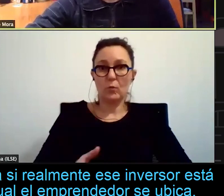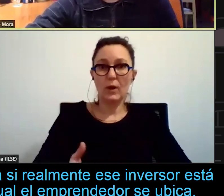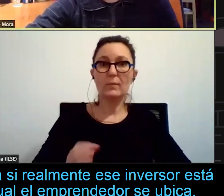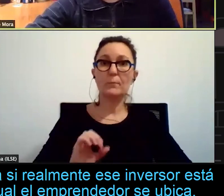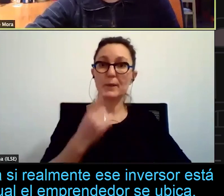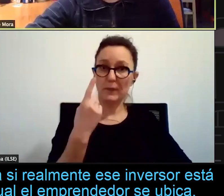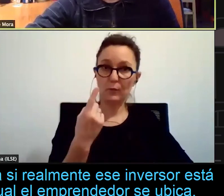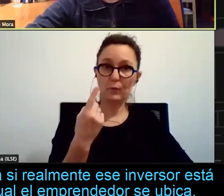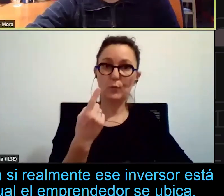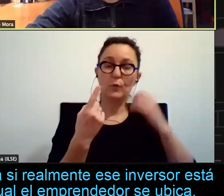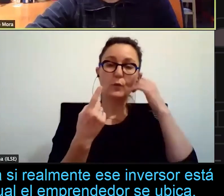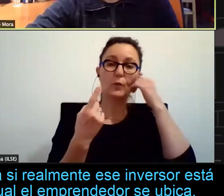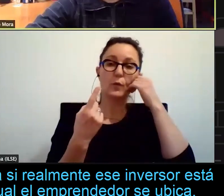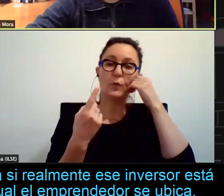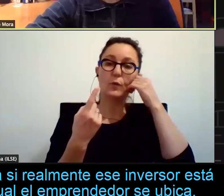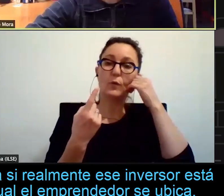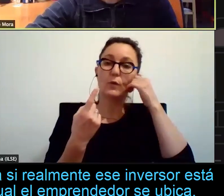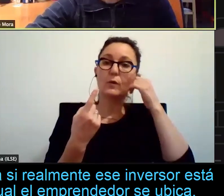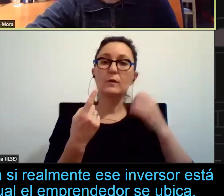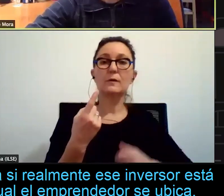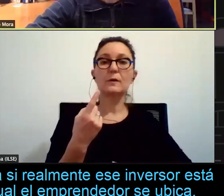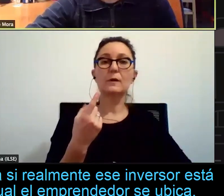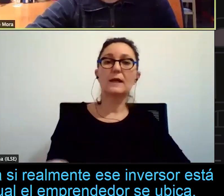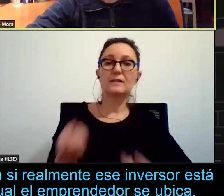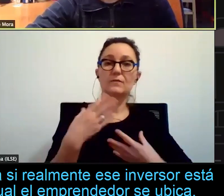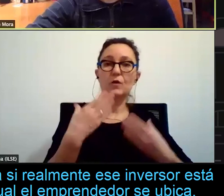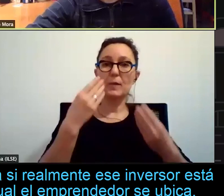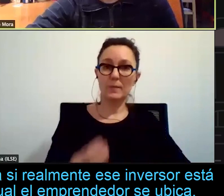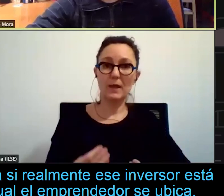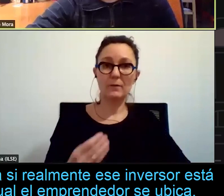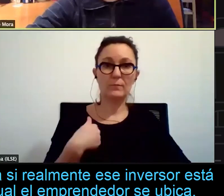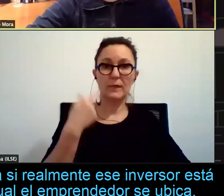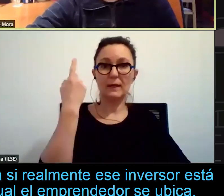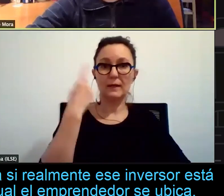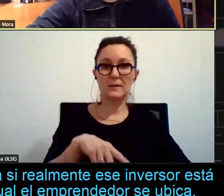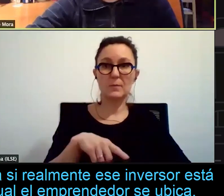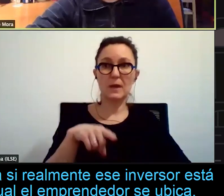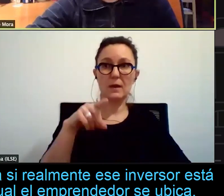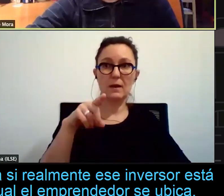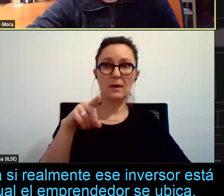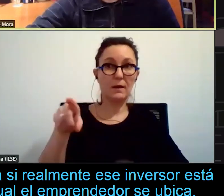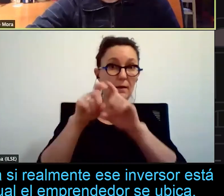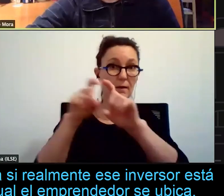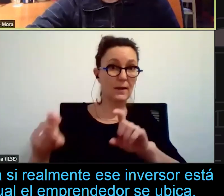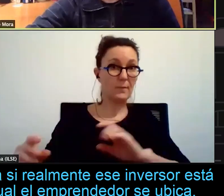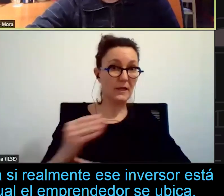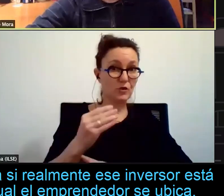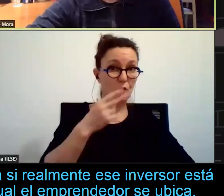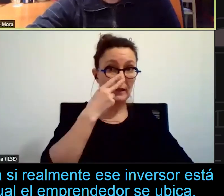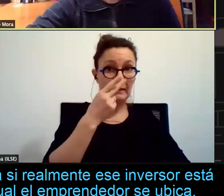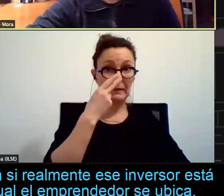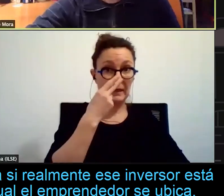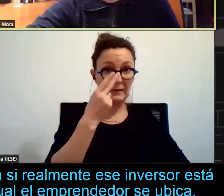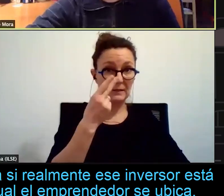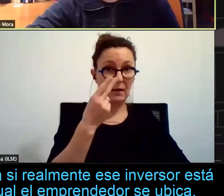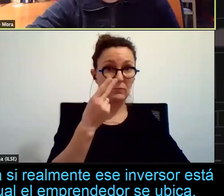se informe o que vea si realmente ese inversor pues está interesado en el vertical en